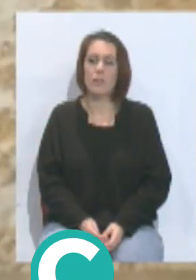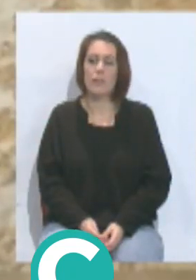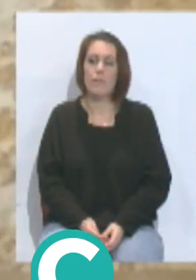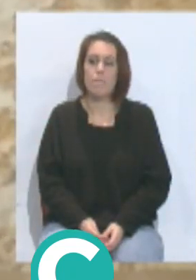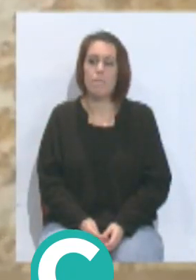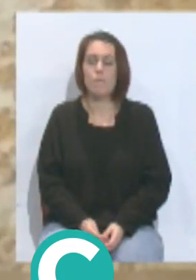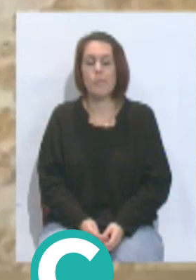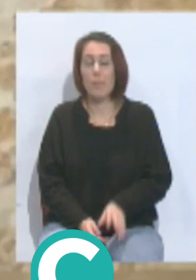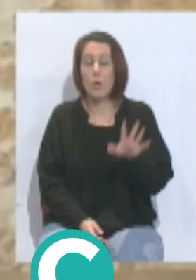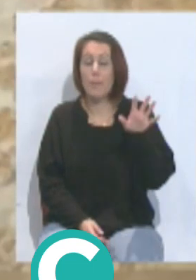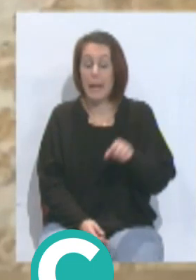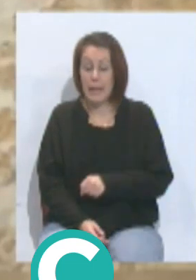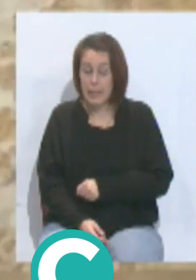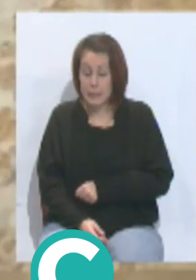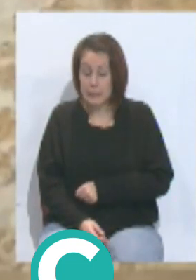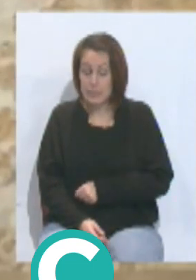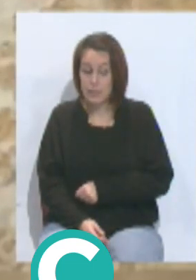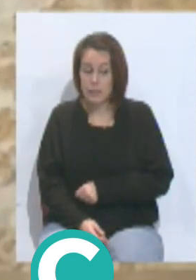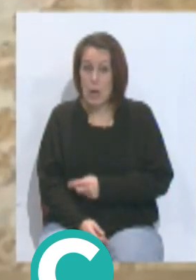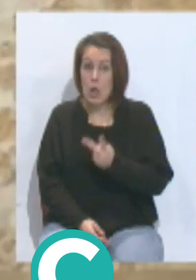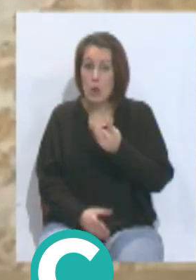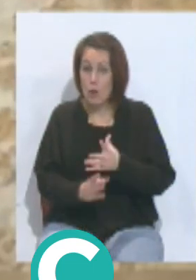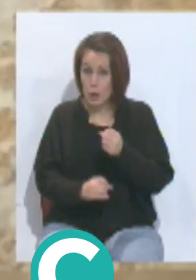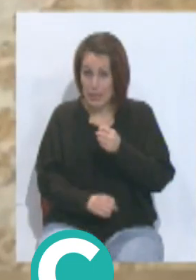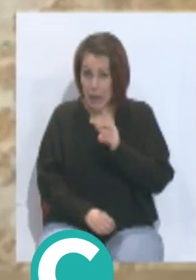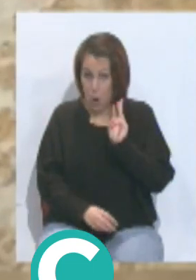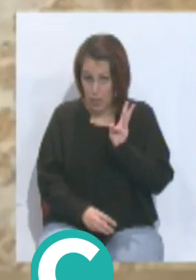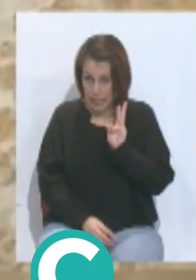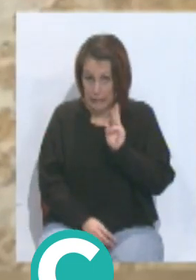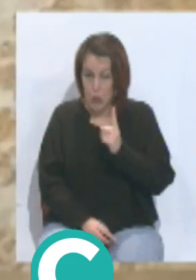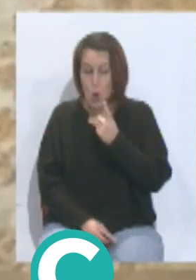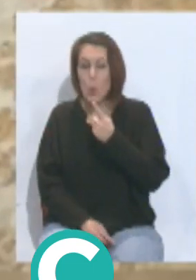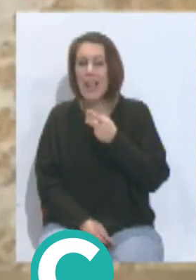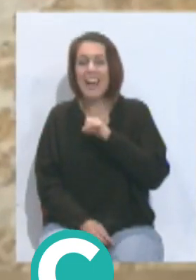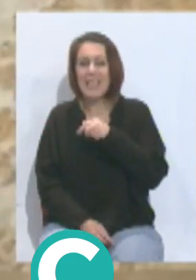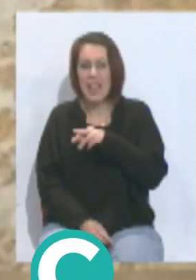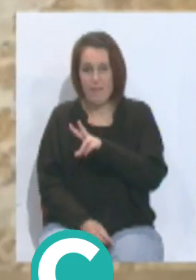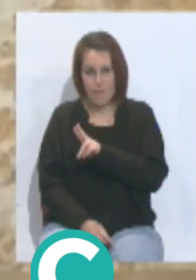Oye, vamos a comprar dos botellas de whisky y una de Ginebra.